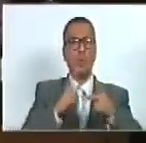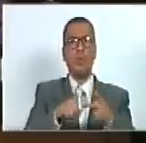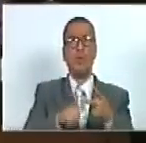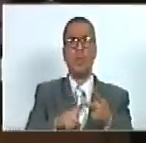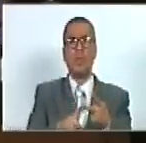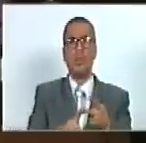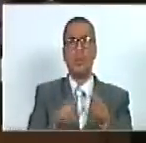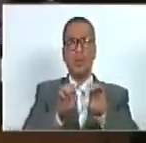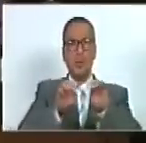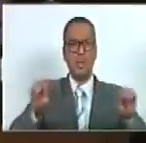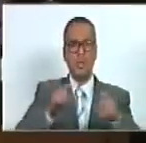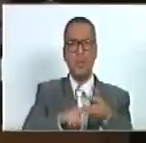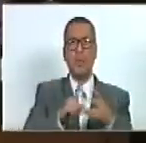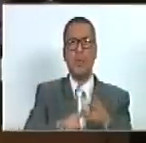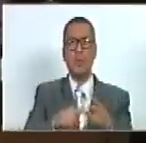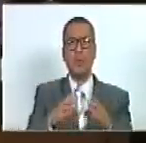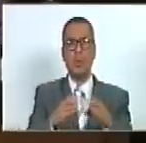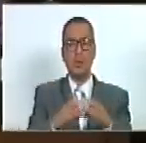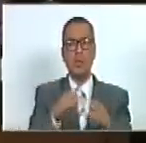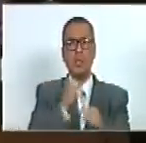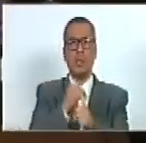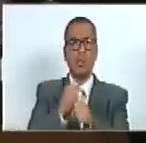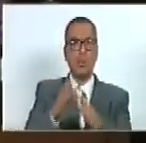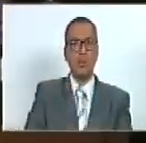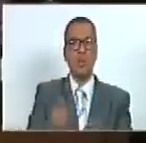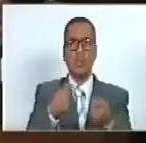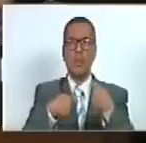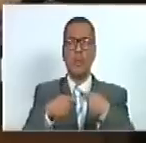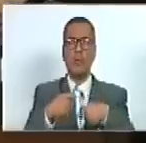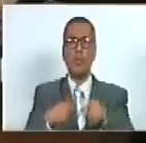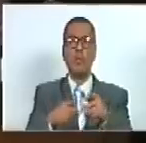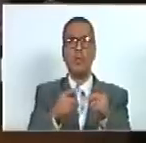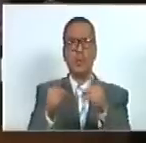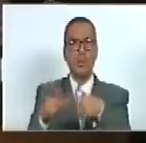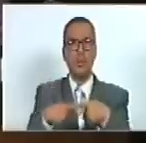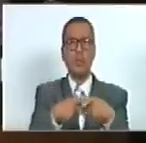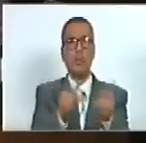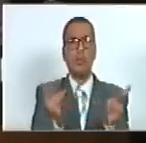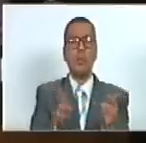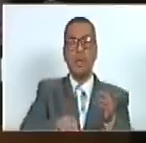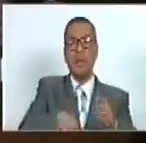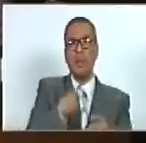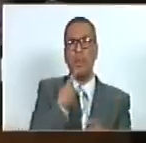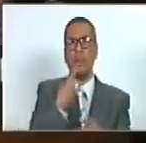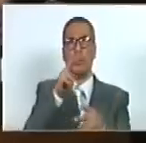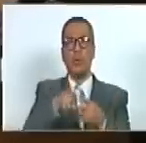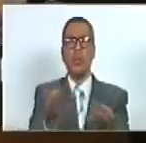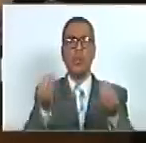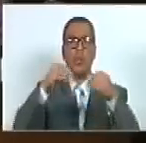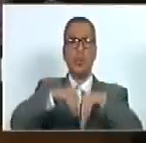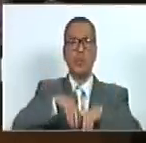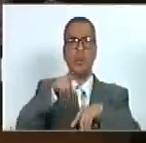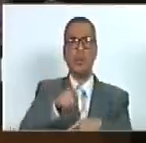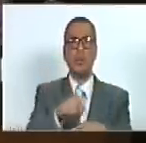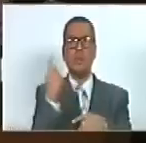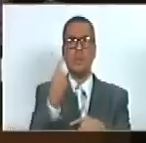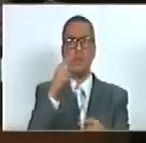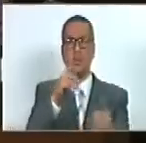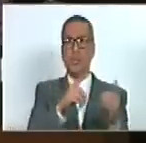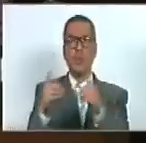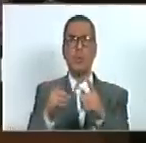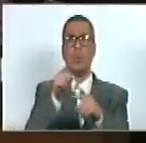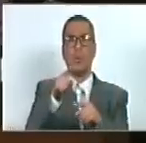sector educativo, el sector de los trabajadores de la administración pública, donde nos podamos poner de acuerdo en una